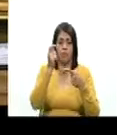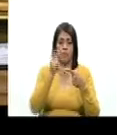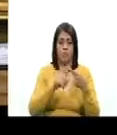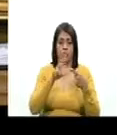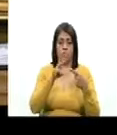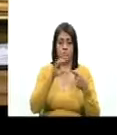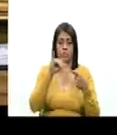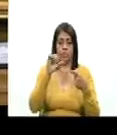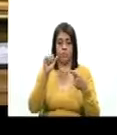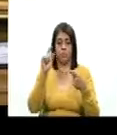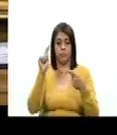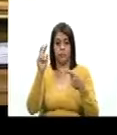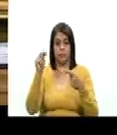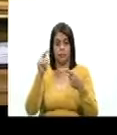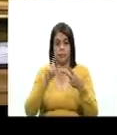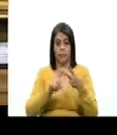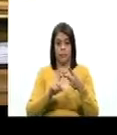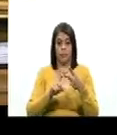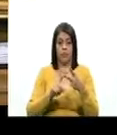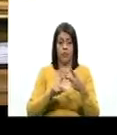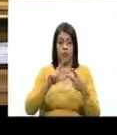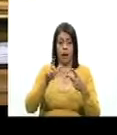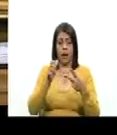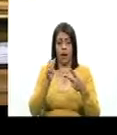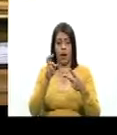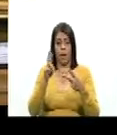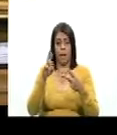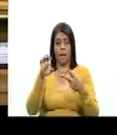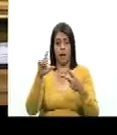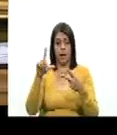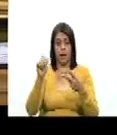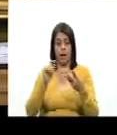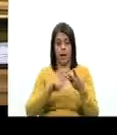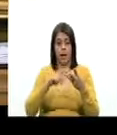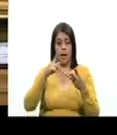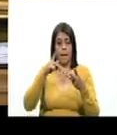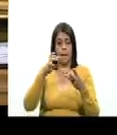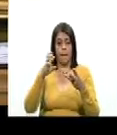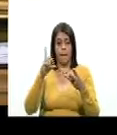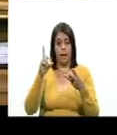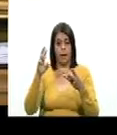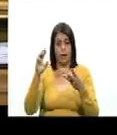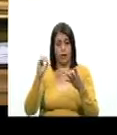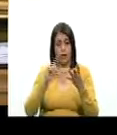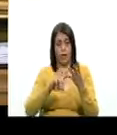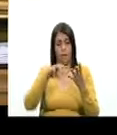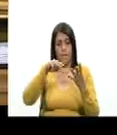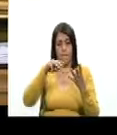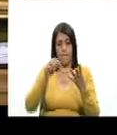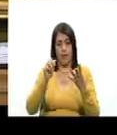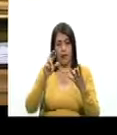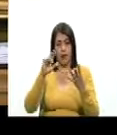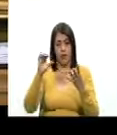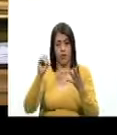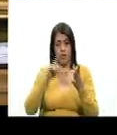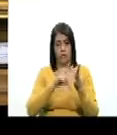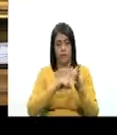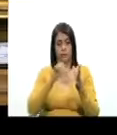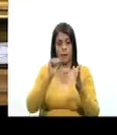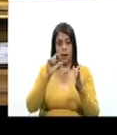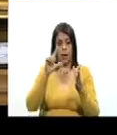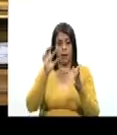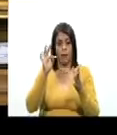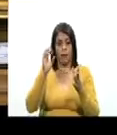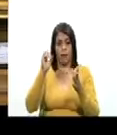Winston Vallenilla, la diputada Gabriela Chacón, el diputado Pedro Lander, el diputado Mario Silva, el diputado Alfonso